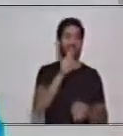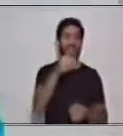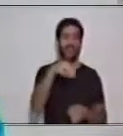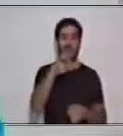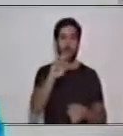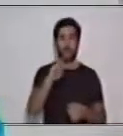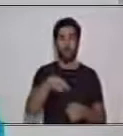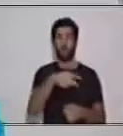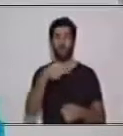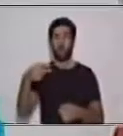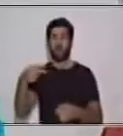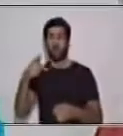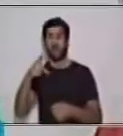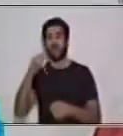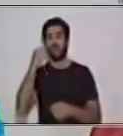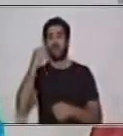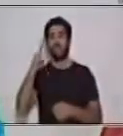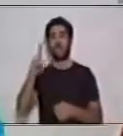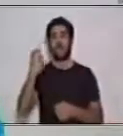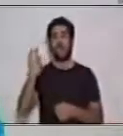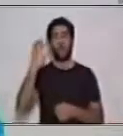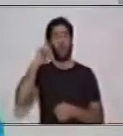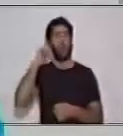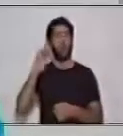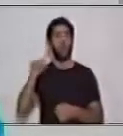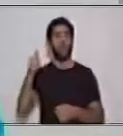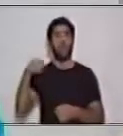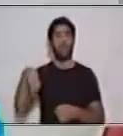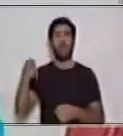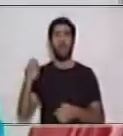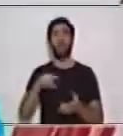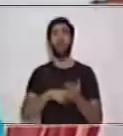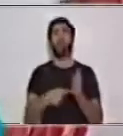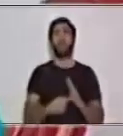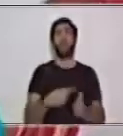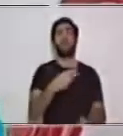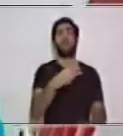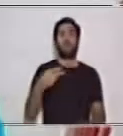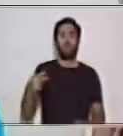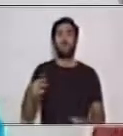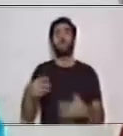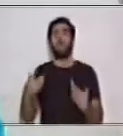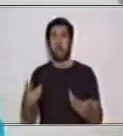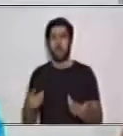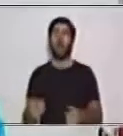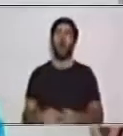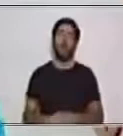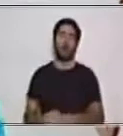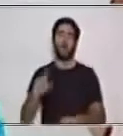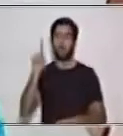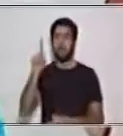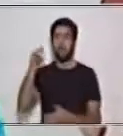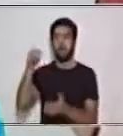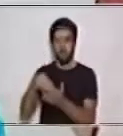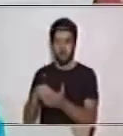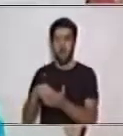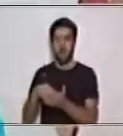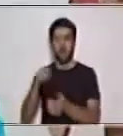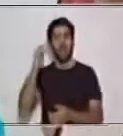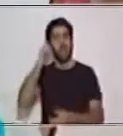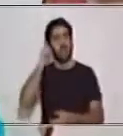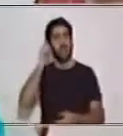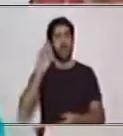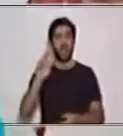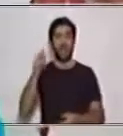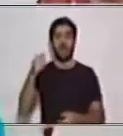recuerdas? Ya lo anotamos en el cuaderno también o en la hojita. Dice que son 1000 gramos. Pregunta número